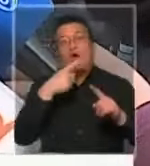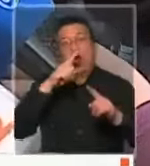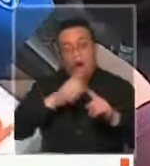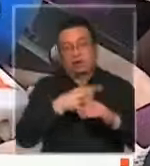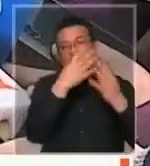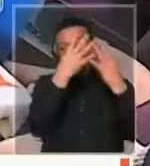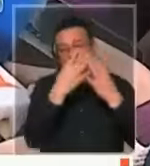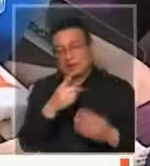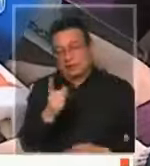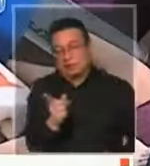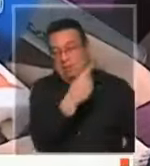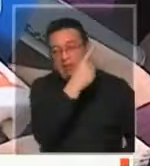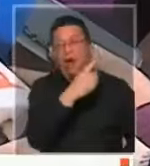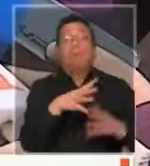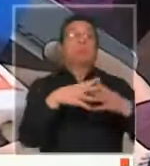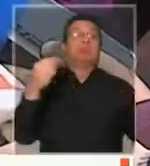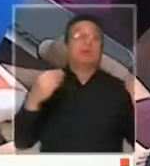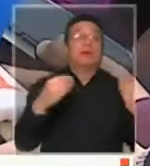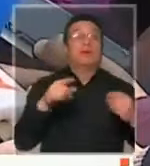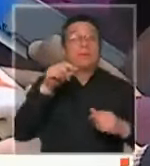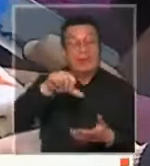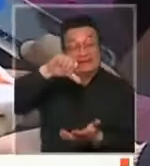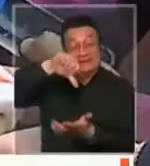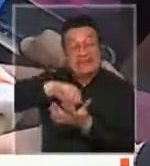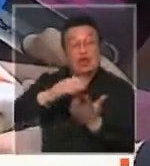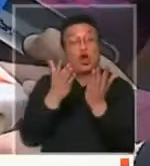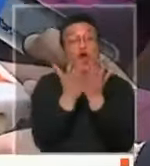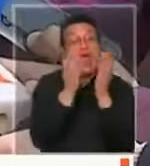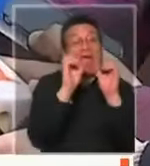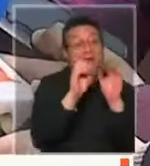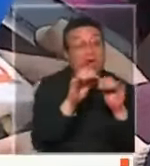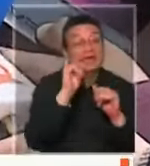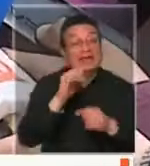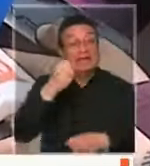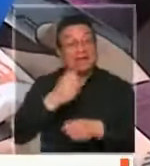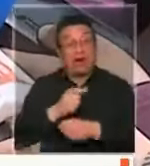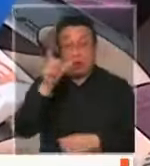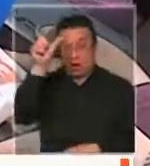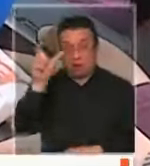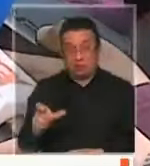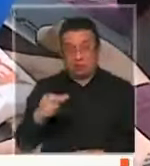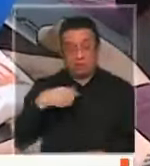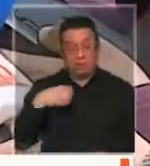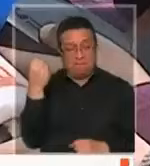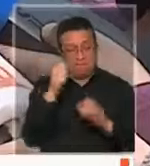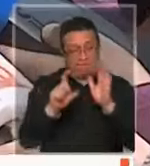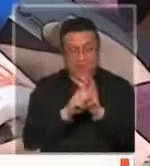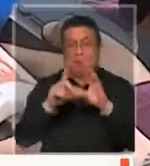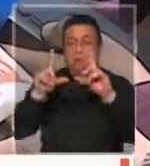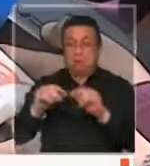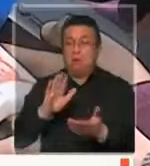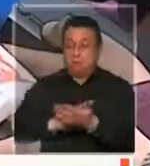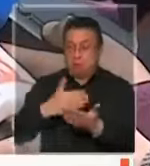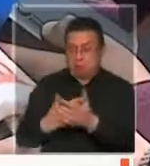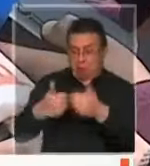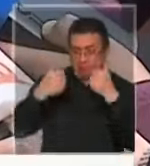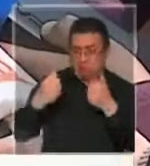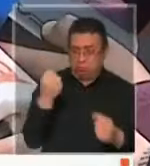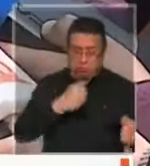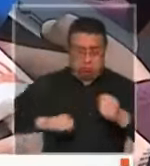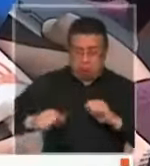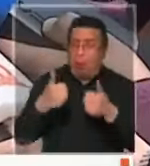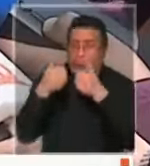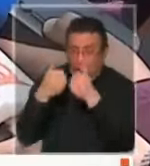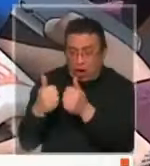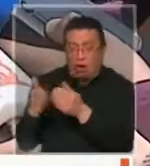cárcel en sí. Las personas que van a los centros de educación y trabajo son personas que tienen bajo compromiso delictual, que han tenido un buen comportamiento y que